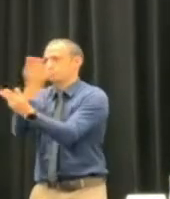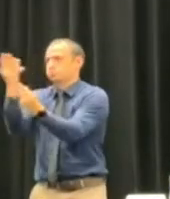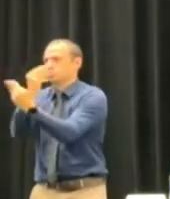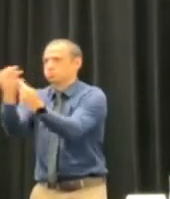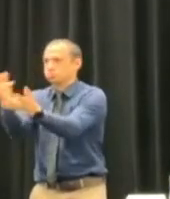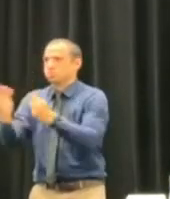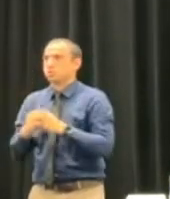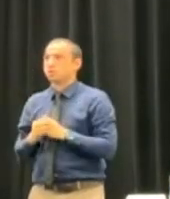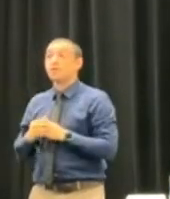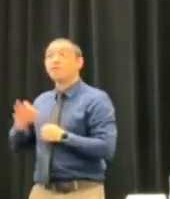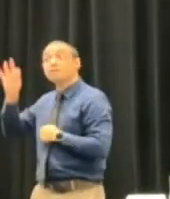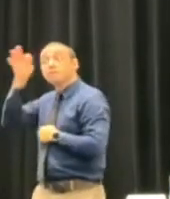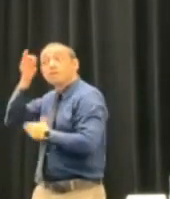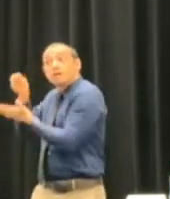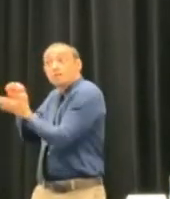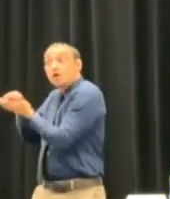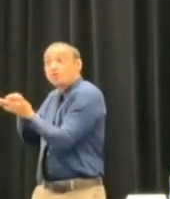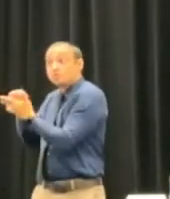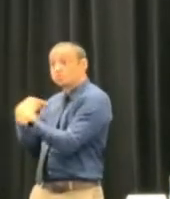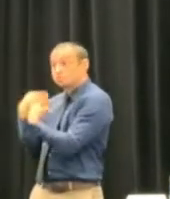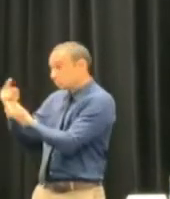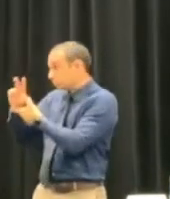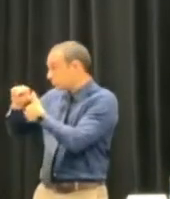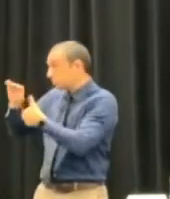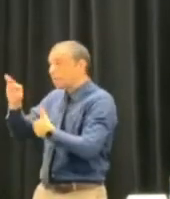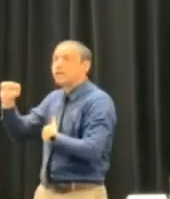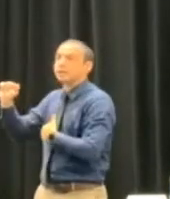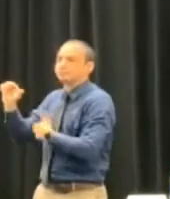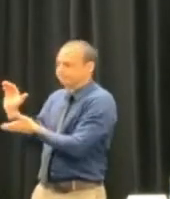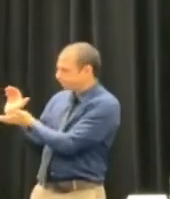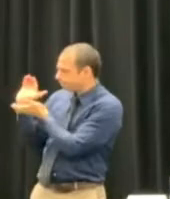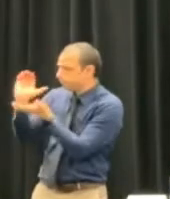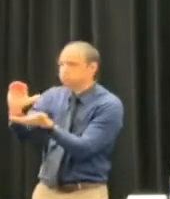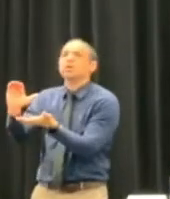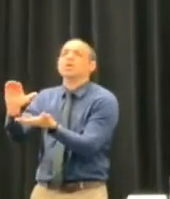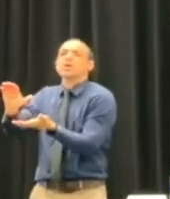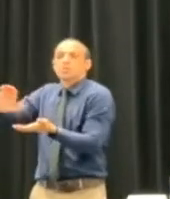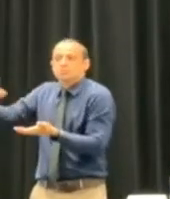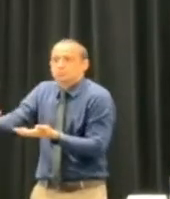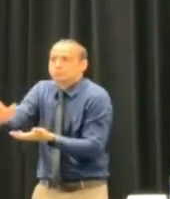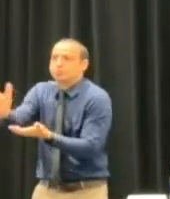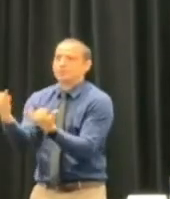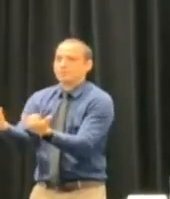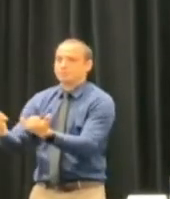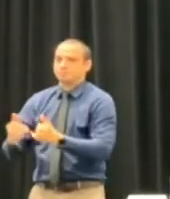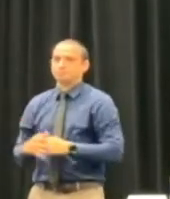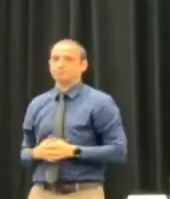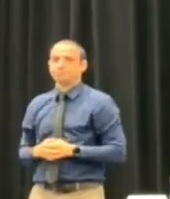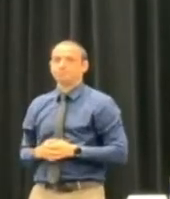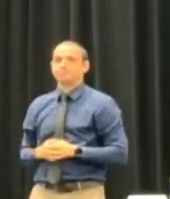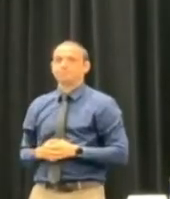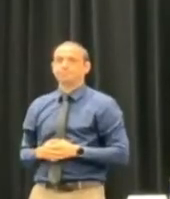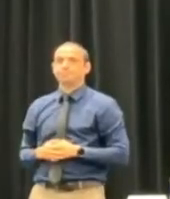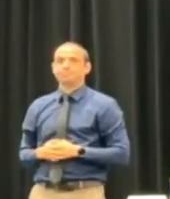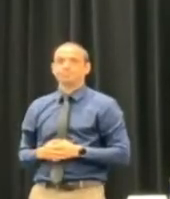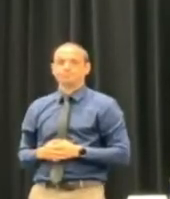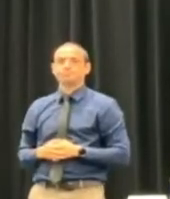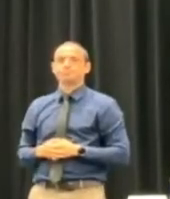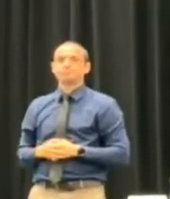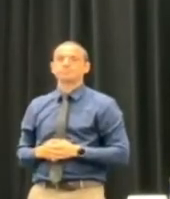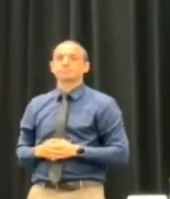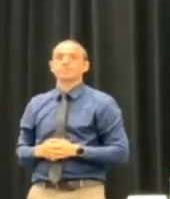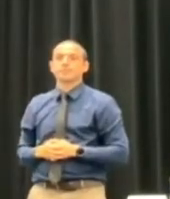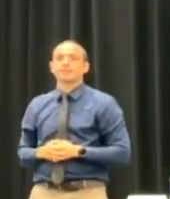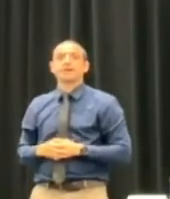proyecto con los fondos federales del huracán maría tengo un adicional por ejemplo en el departamento de educación